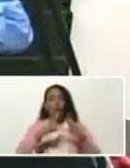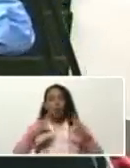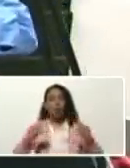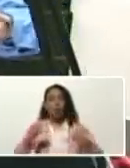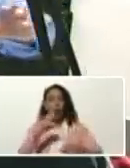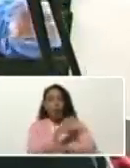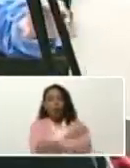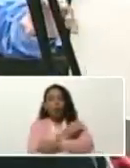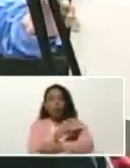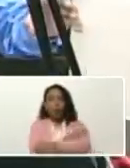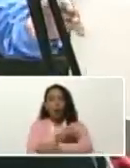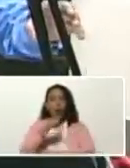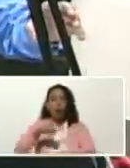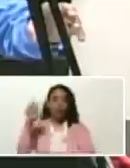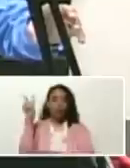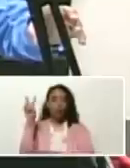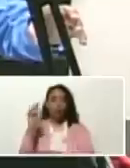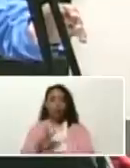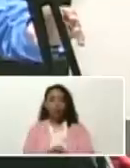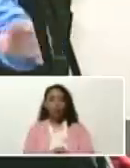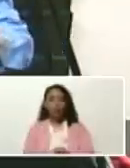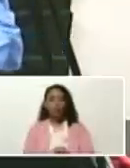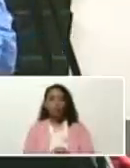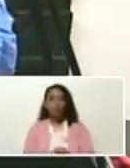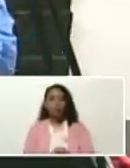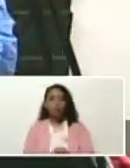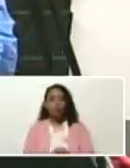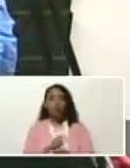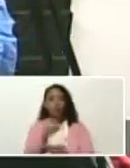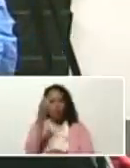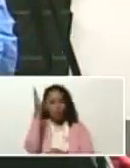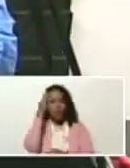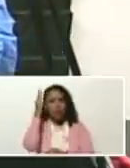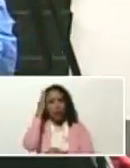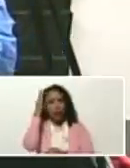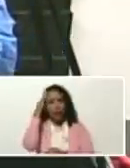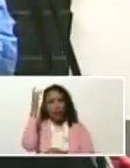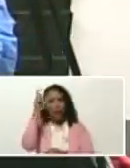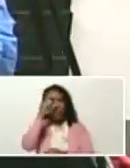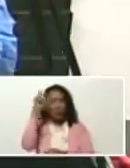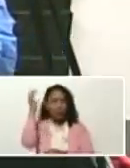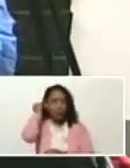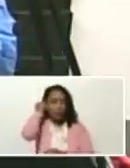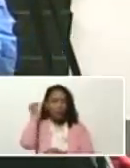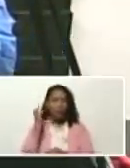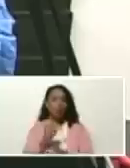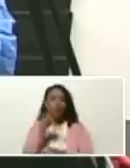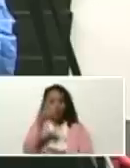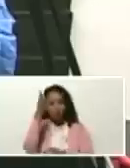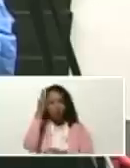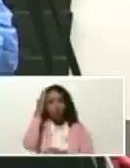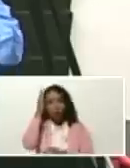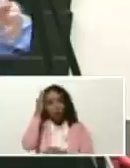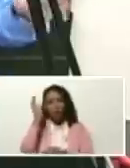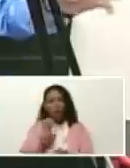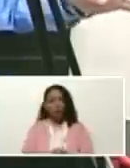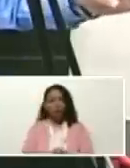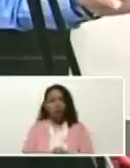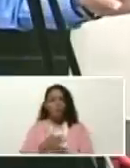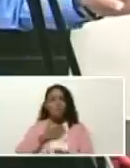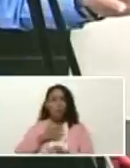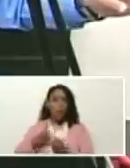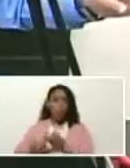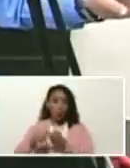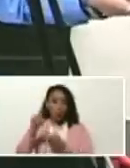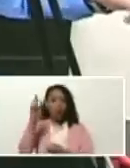las oposiciones de Venezuela tú lo sabes Alfred Nazaret tú lo sabes si lilita